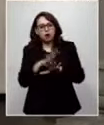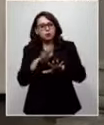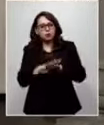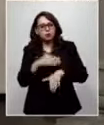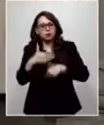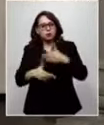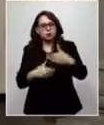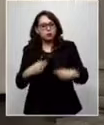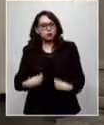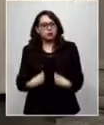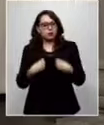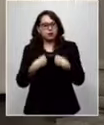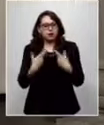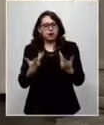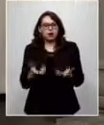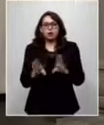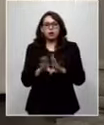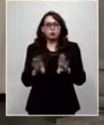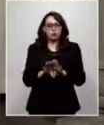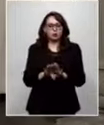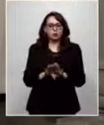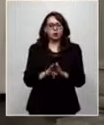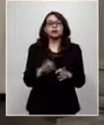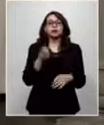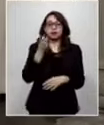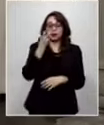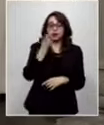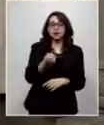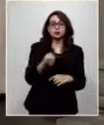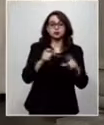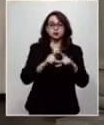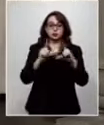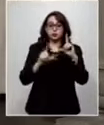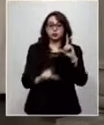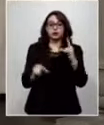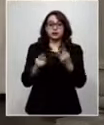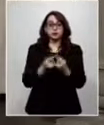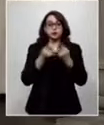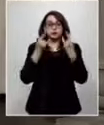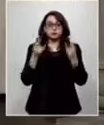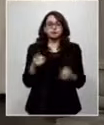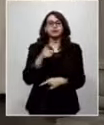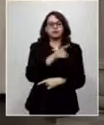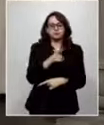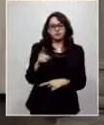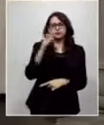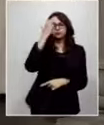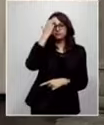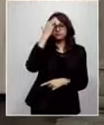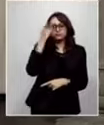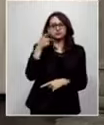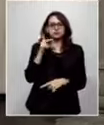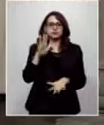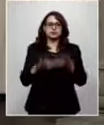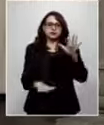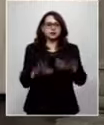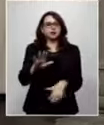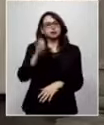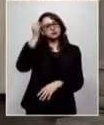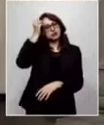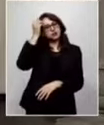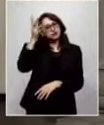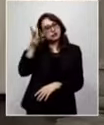y cómo convive con su prójimo. Y la historia de nuestro país, ya lo saben ustedes, pero a veces se olvida o algunos lo